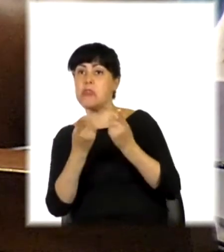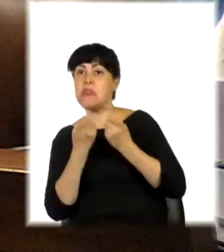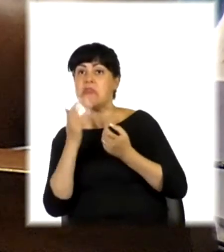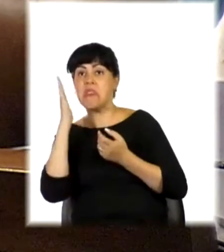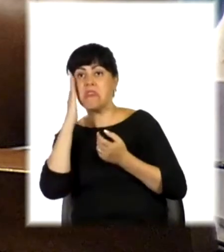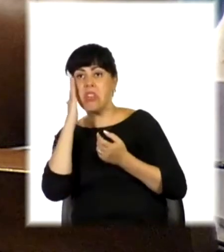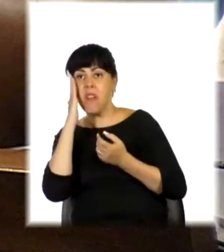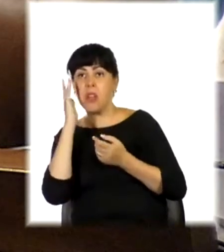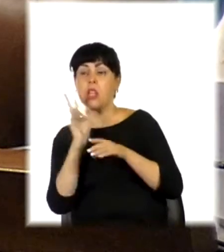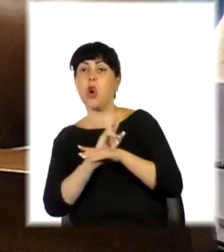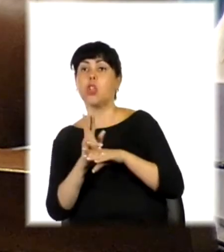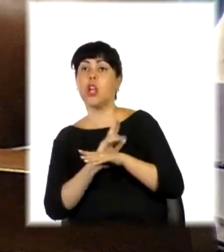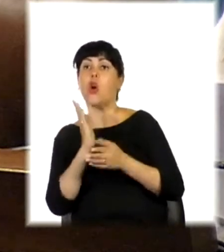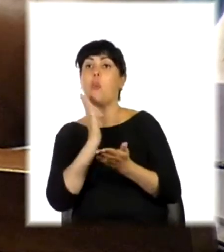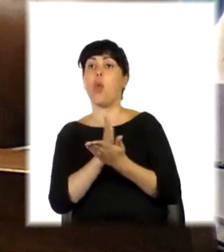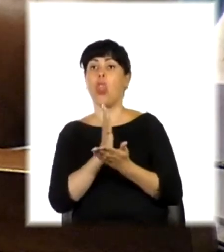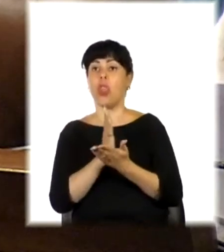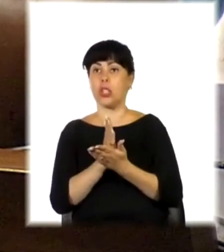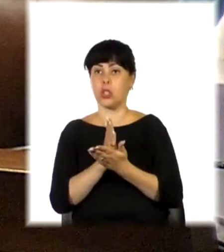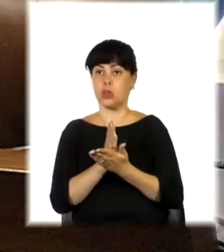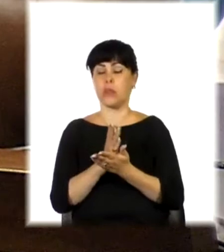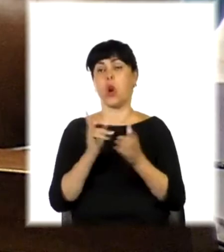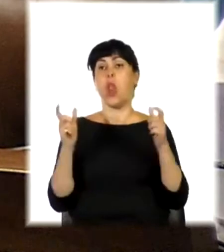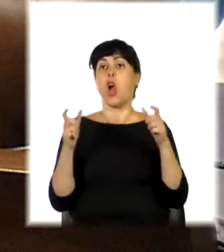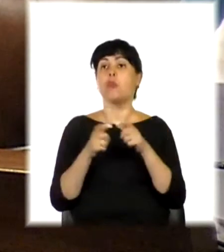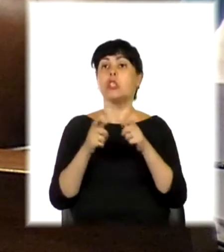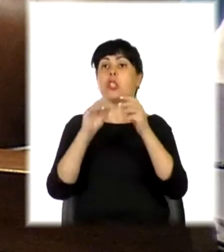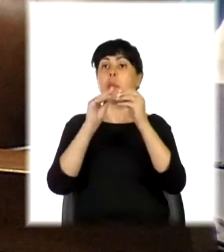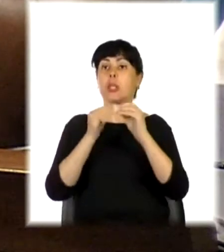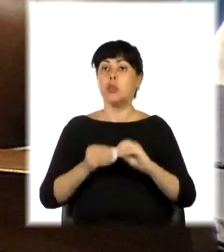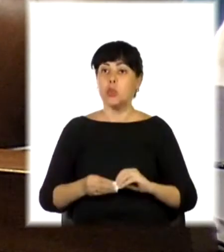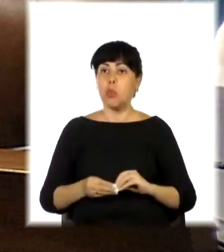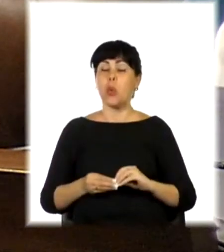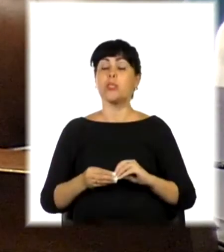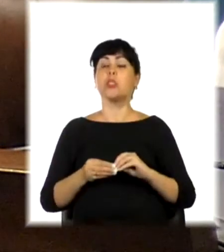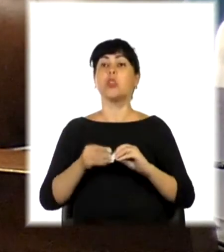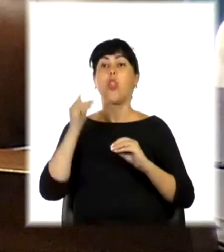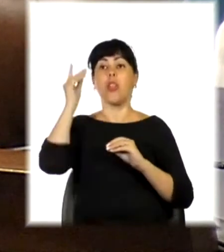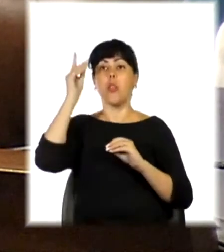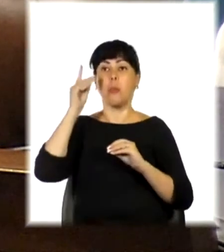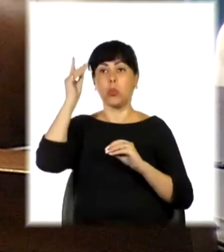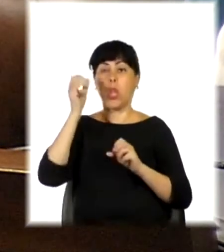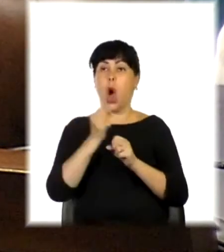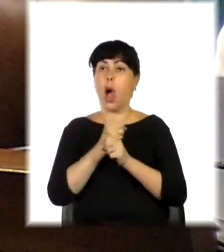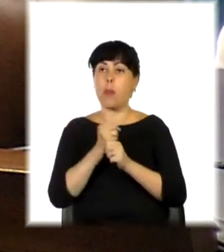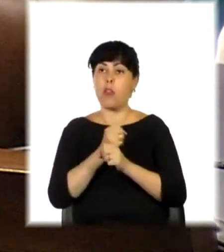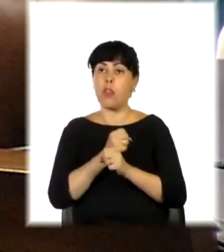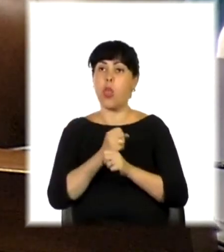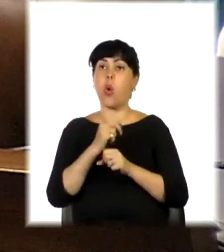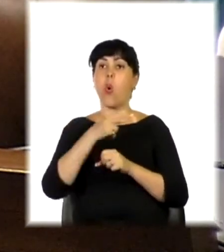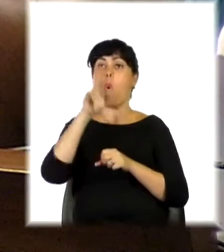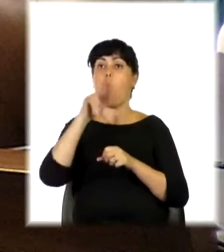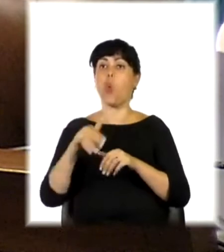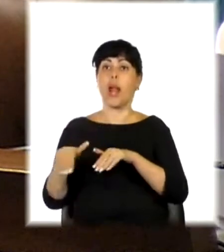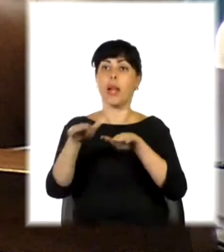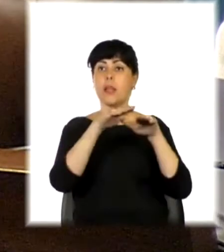un derecho ha sido considerado por la comisión de presupuesto de la cámara de representantes- siendo aprobado por unanimidad de quienes